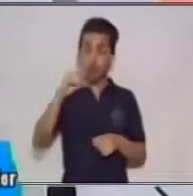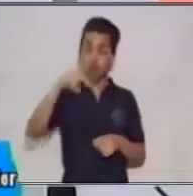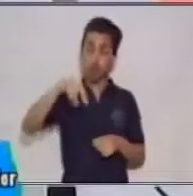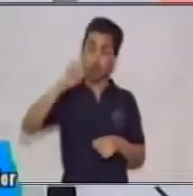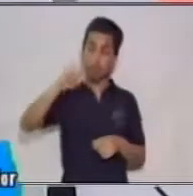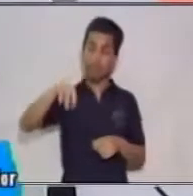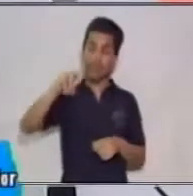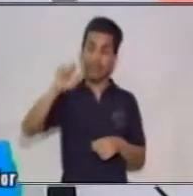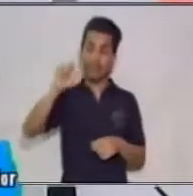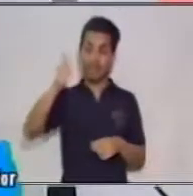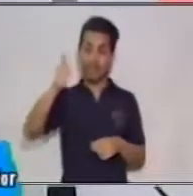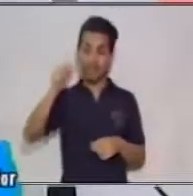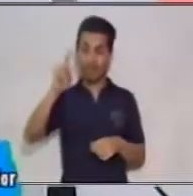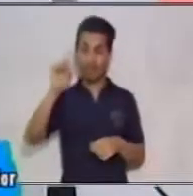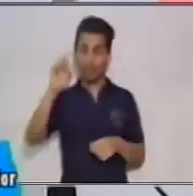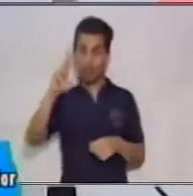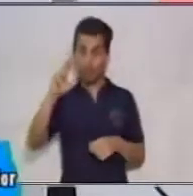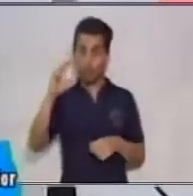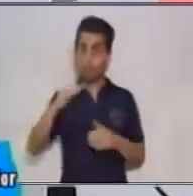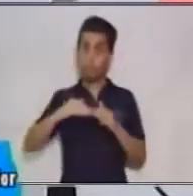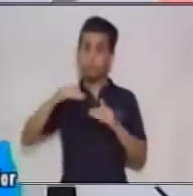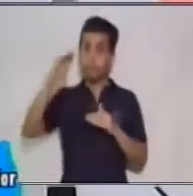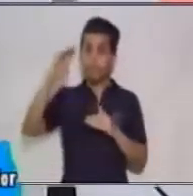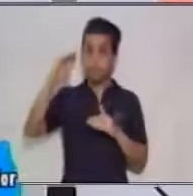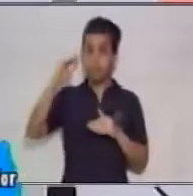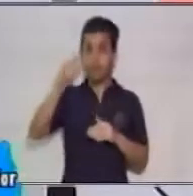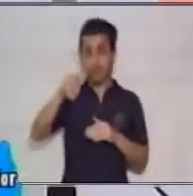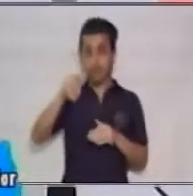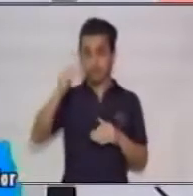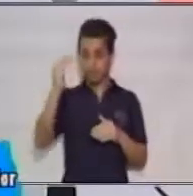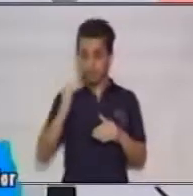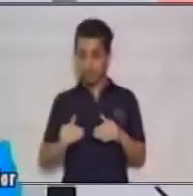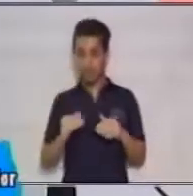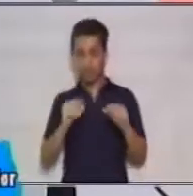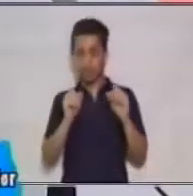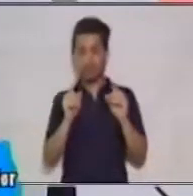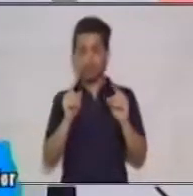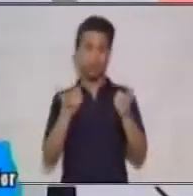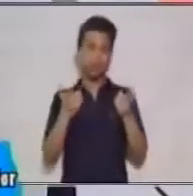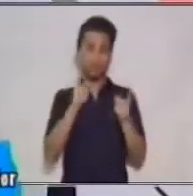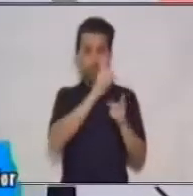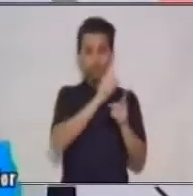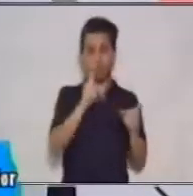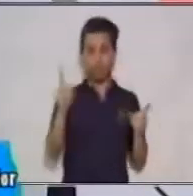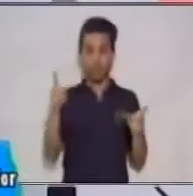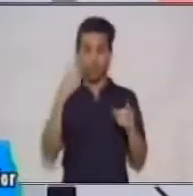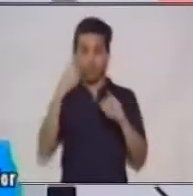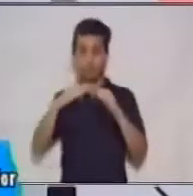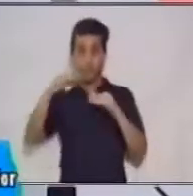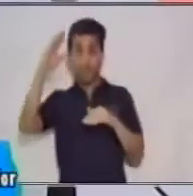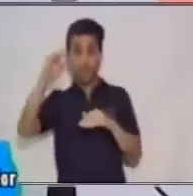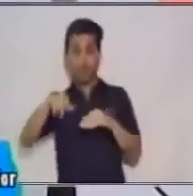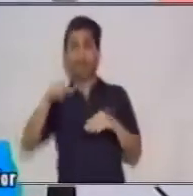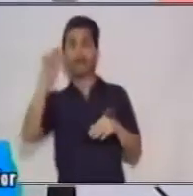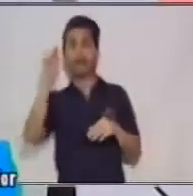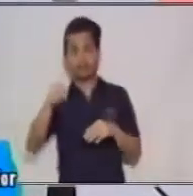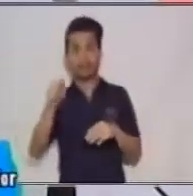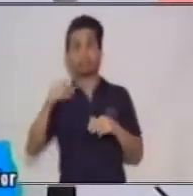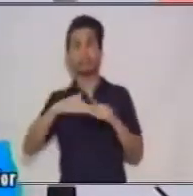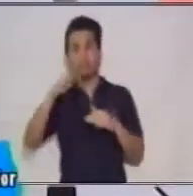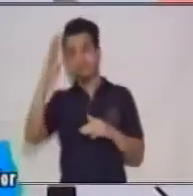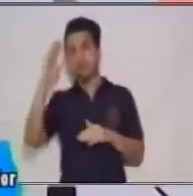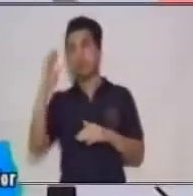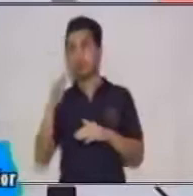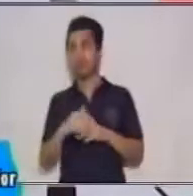el numerador es mayor de cualquiera de estas tres fracciones, podríamos decir que esta es la mayor. Si